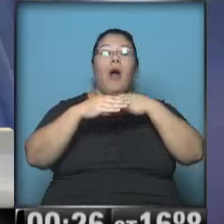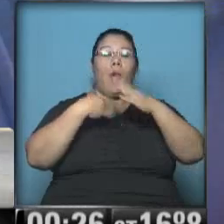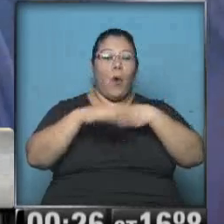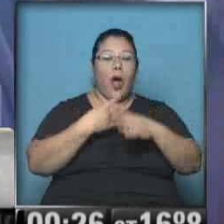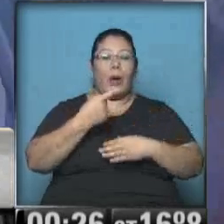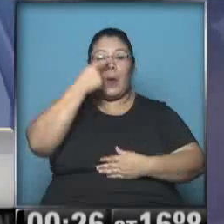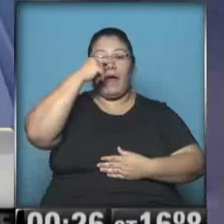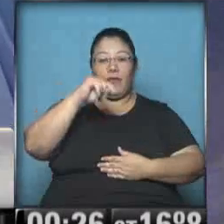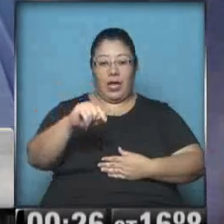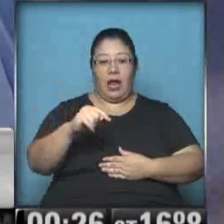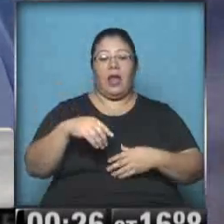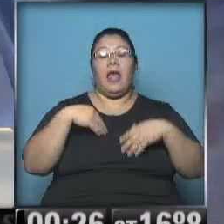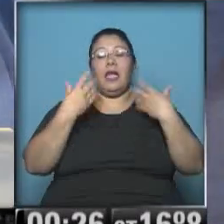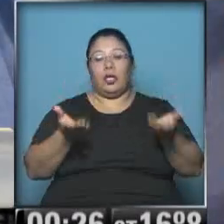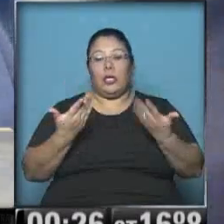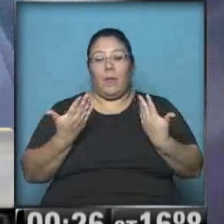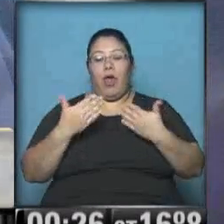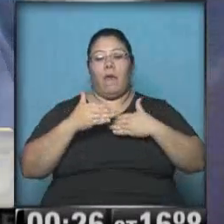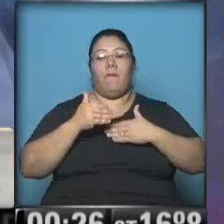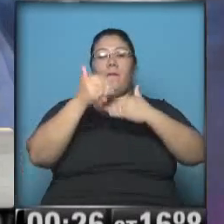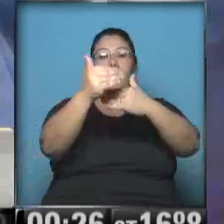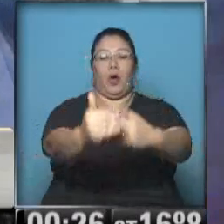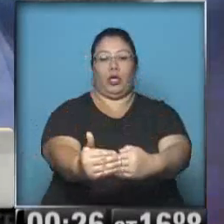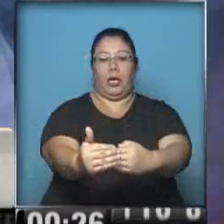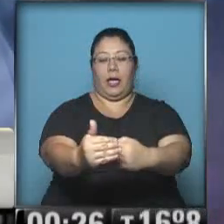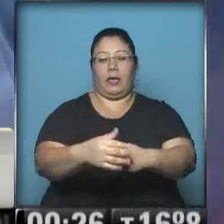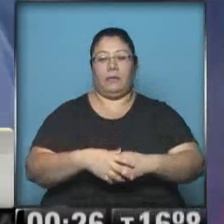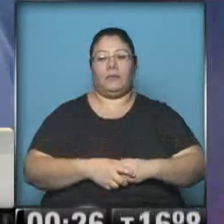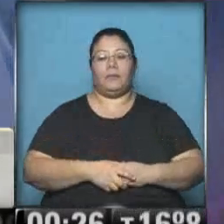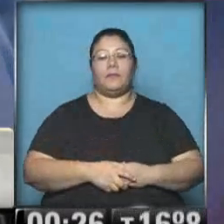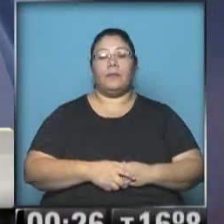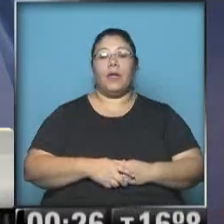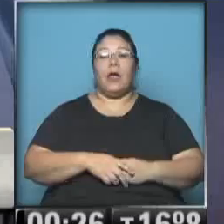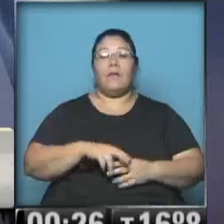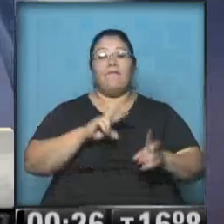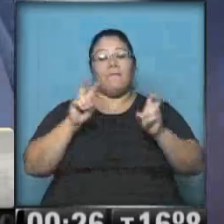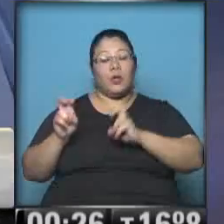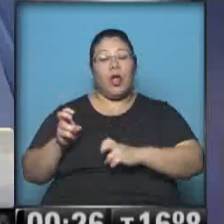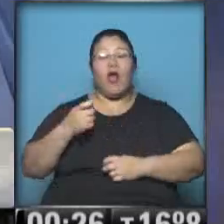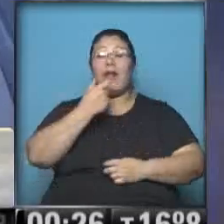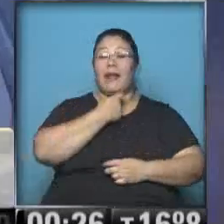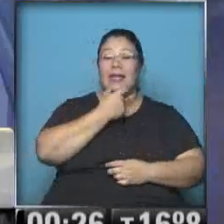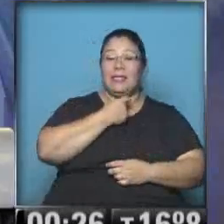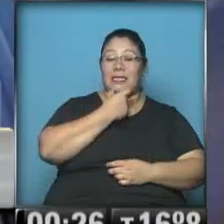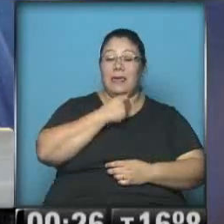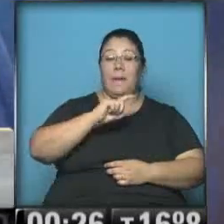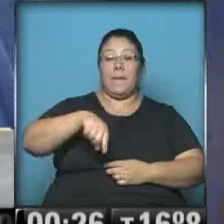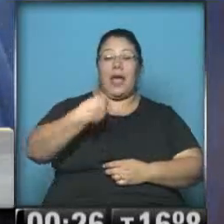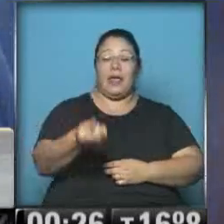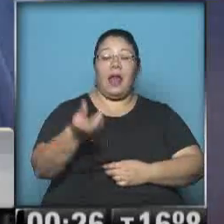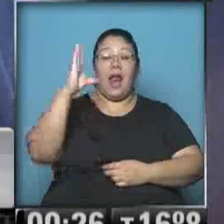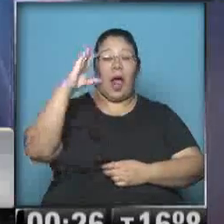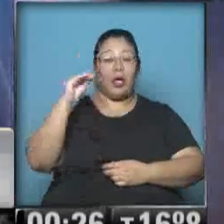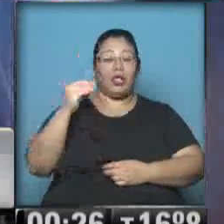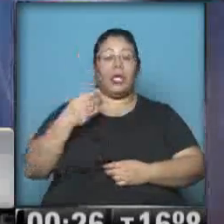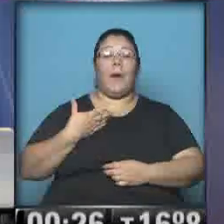le permite postergar la finalización del campeonato en el que está involucrado como protagonista. Por otro lado, Racing mañana a la noche va a pedir jugar la fecha